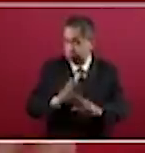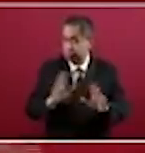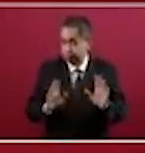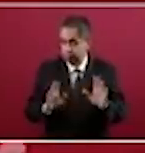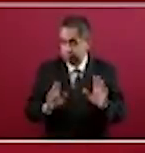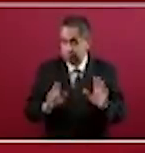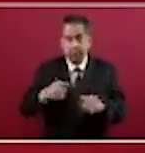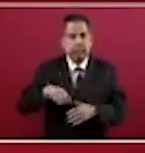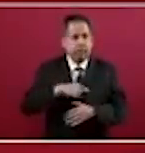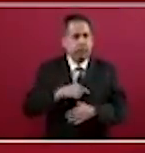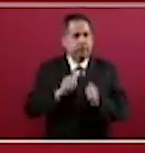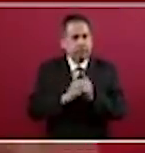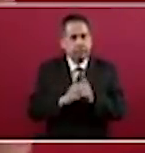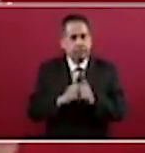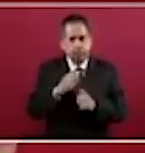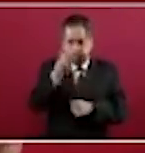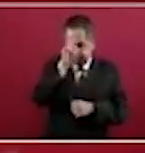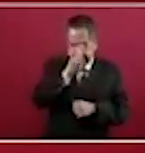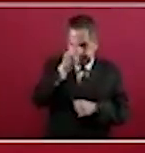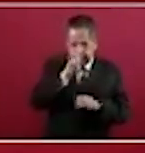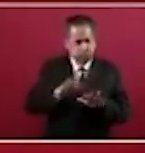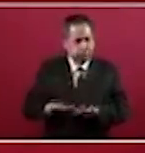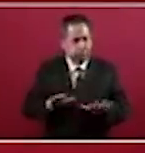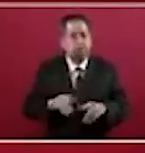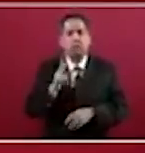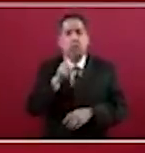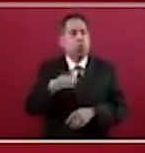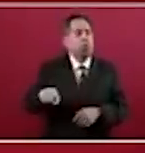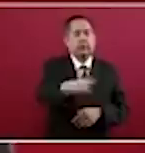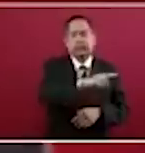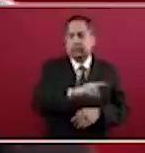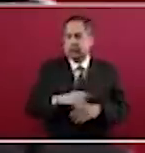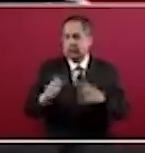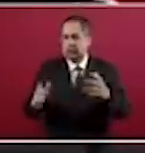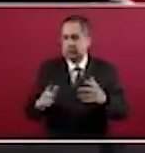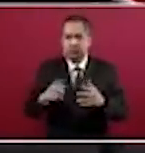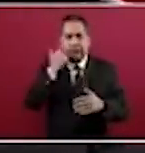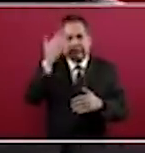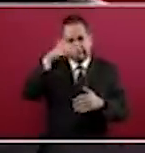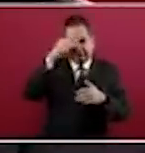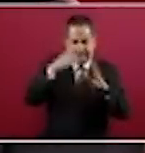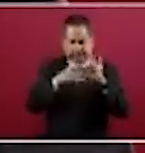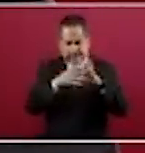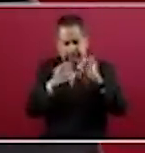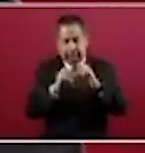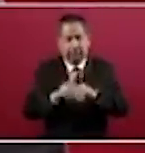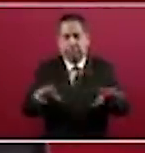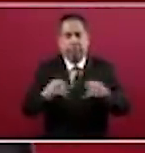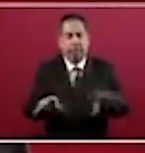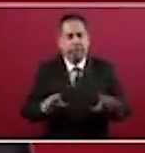que nosotros hemos actuado con prudencia, pero ustedes lo quieren saber todo y les felicito,